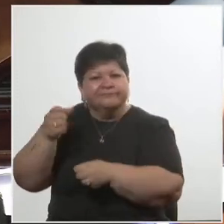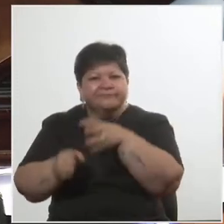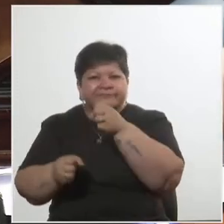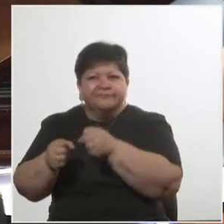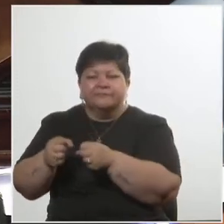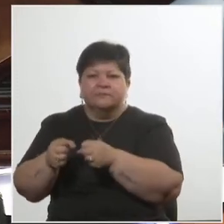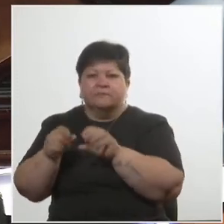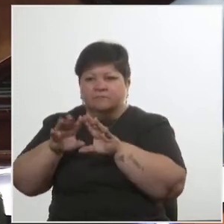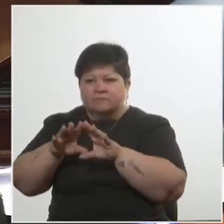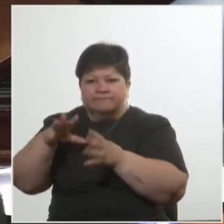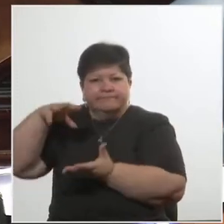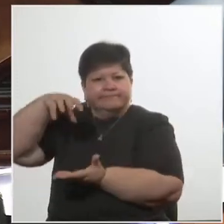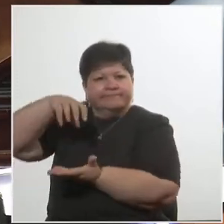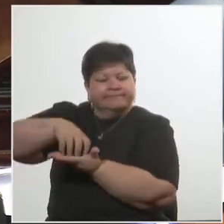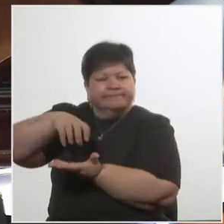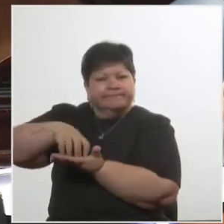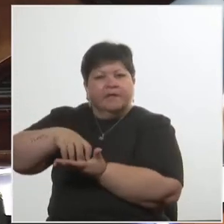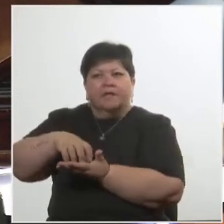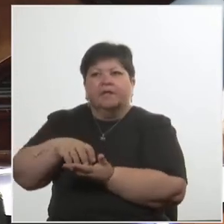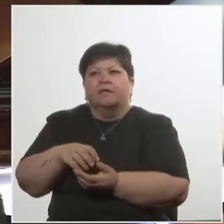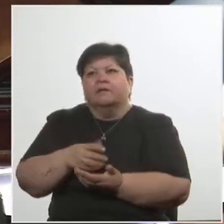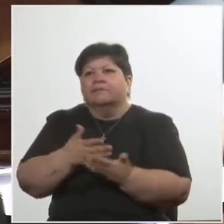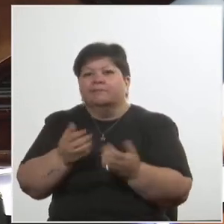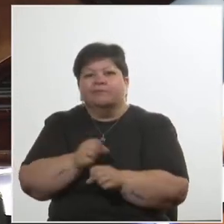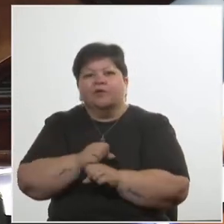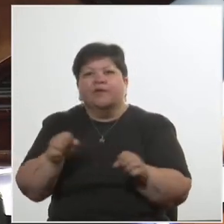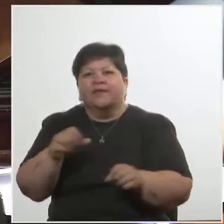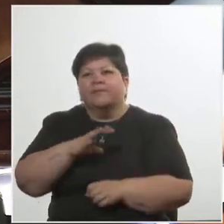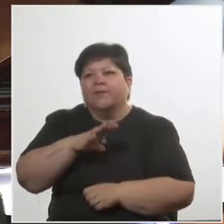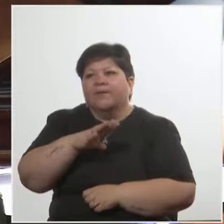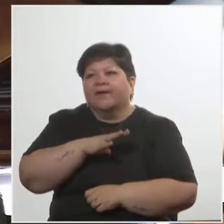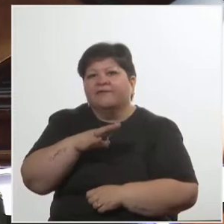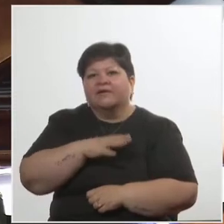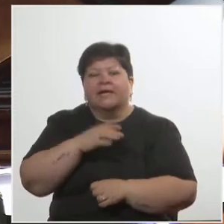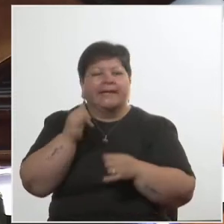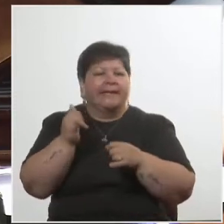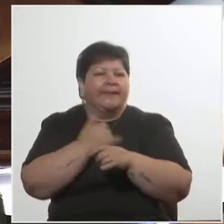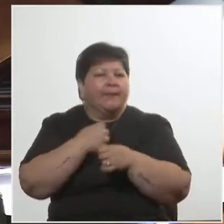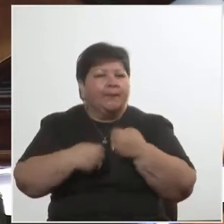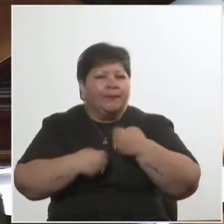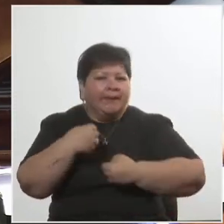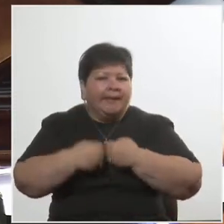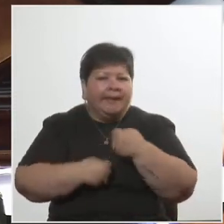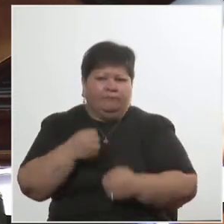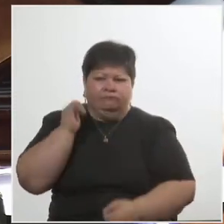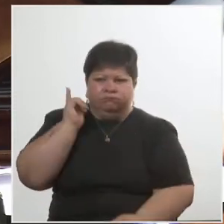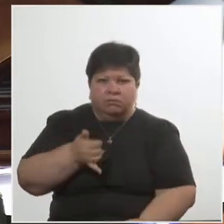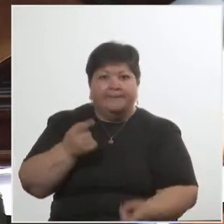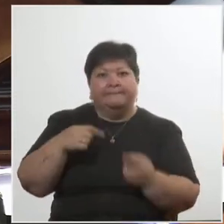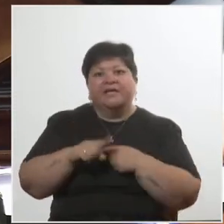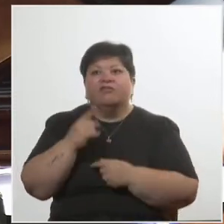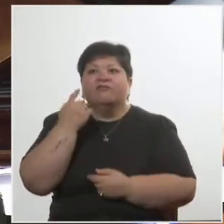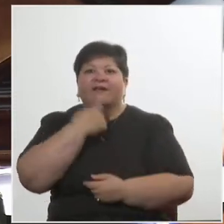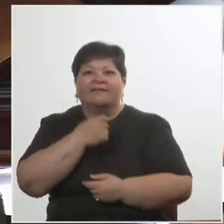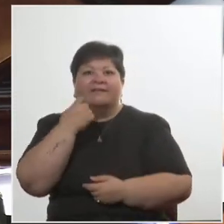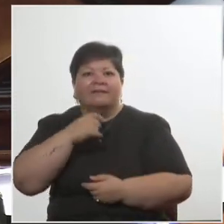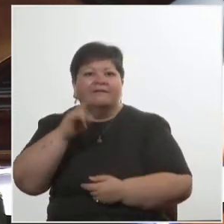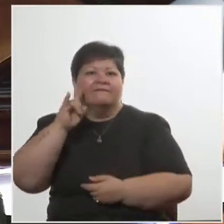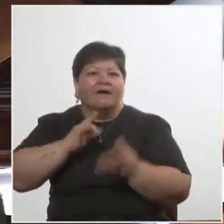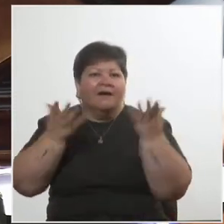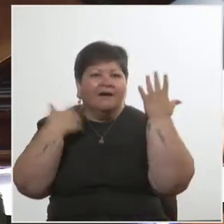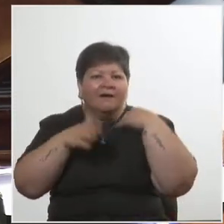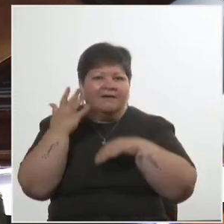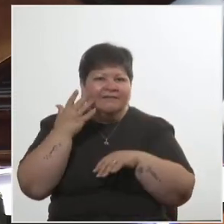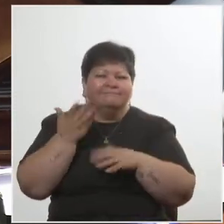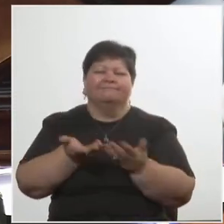tener 17.422 industrias pero si no tenemos la vaca lechera este no vamos a poder este procesar y